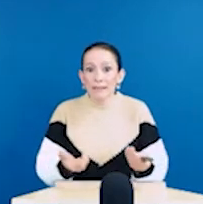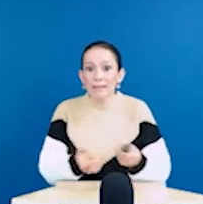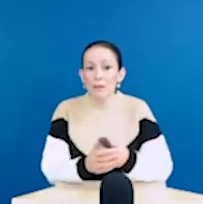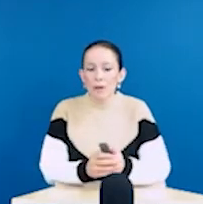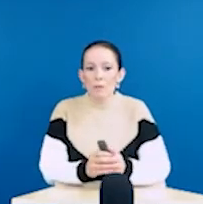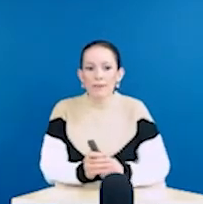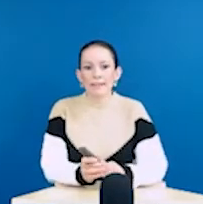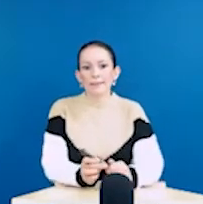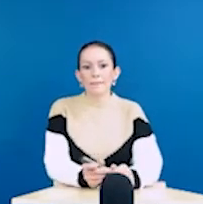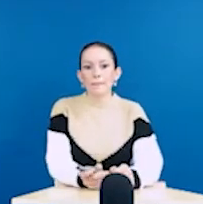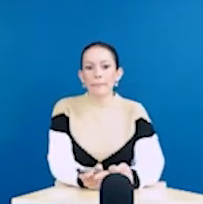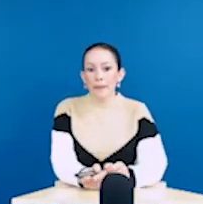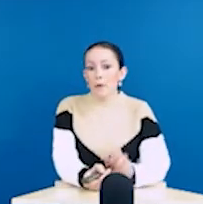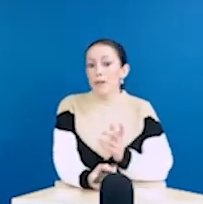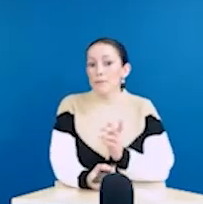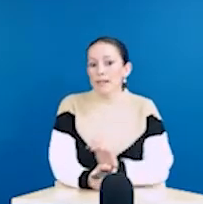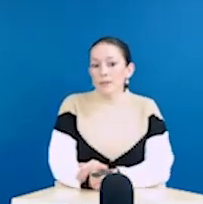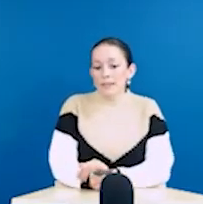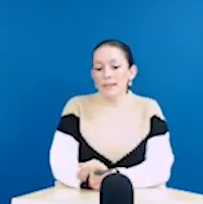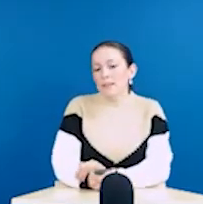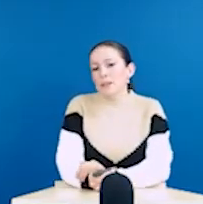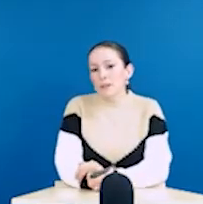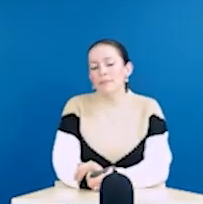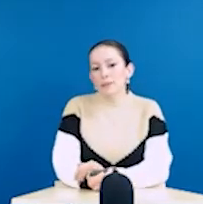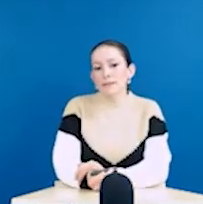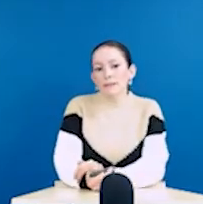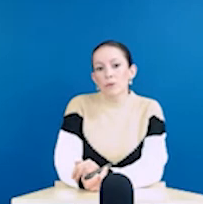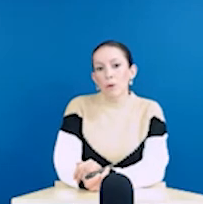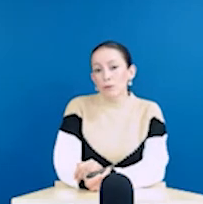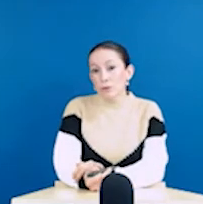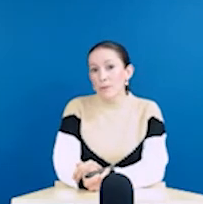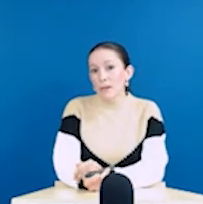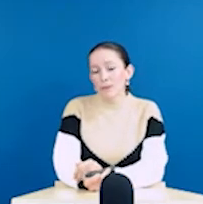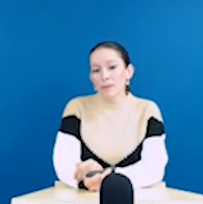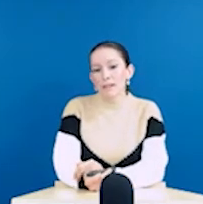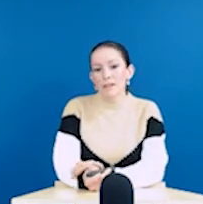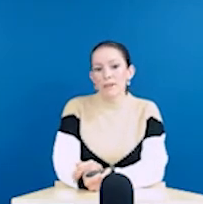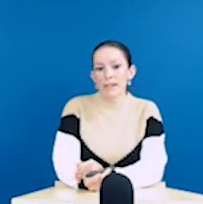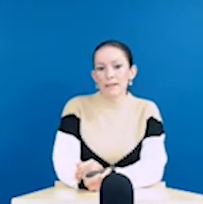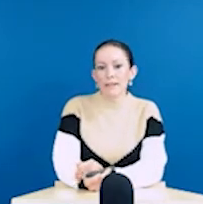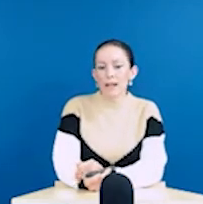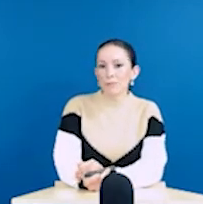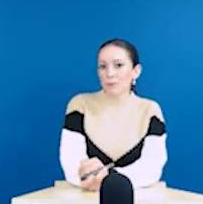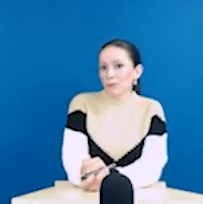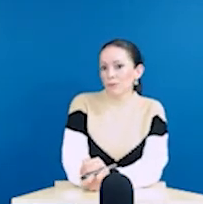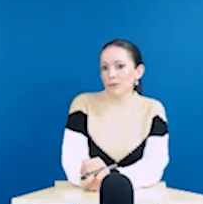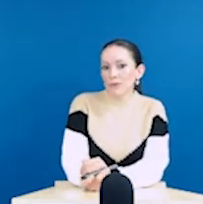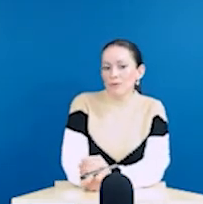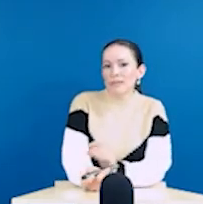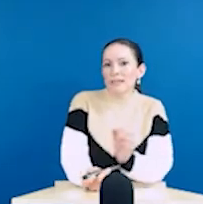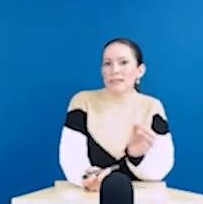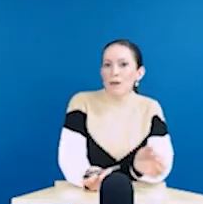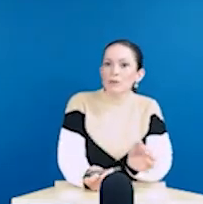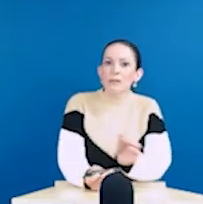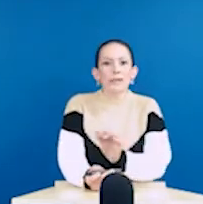abarcar más el cuidado del paciente. Una comunicación asertiva, pues todos nos comunicamos de manera diferente, algunos